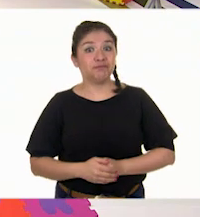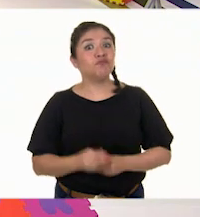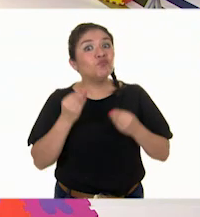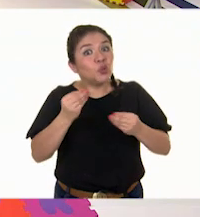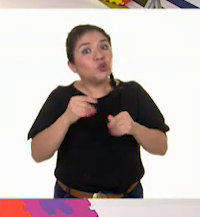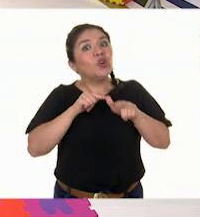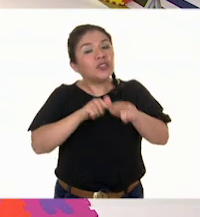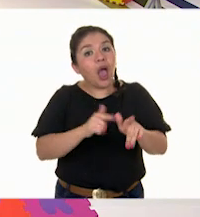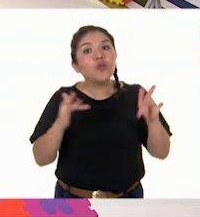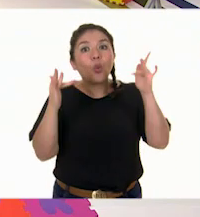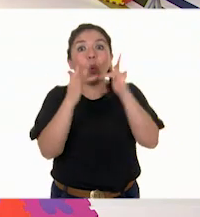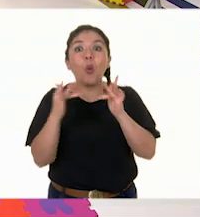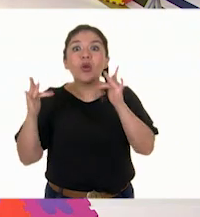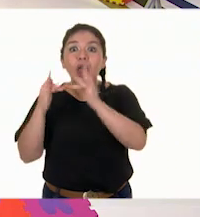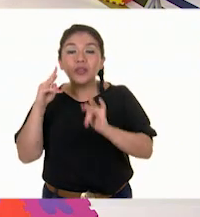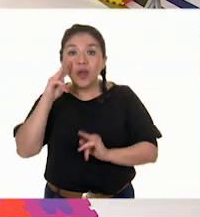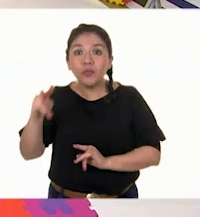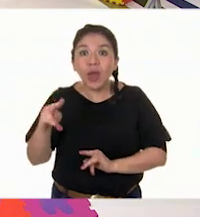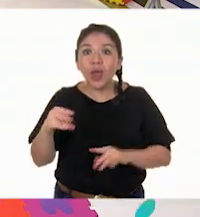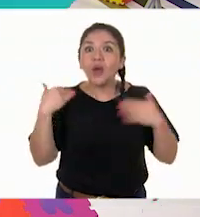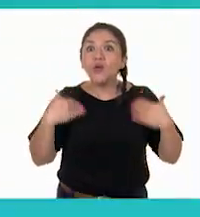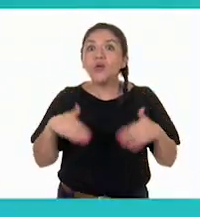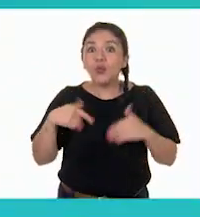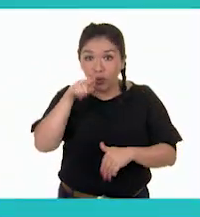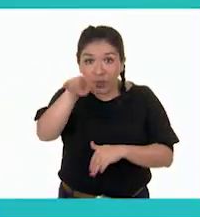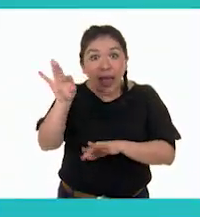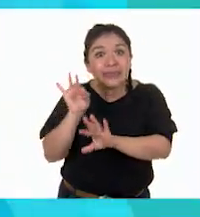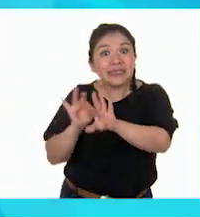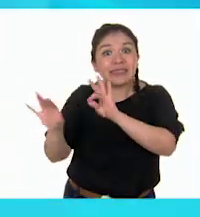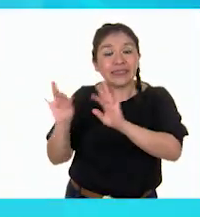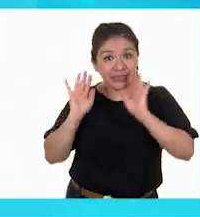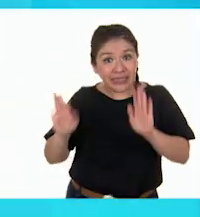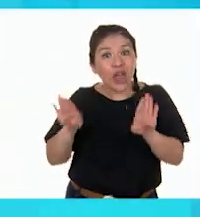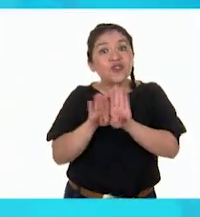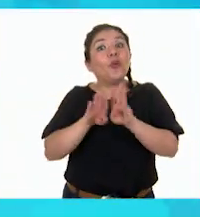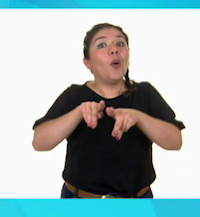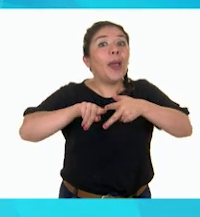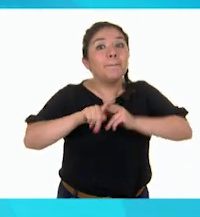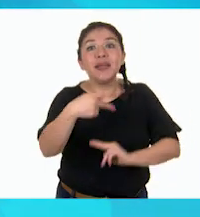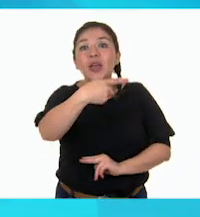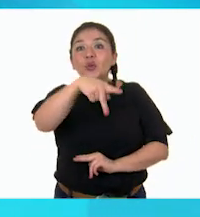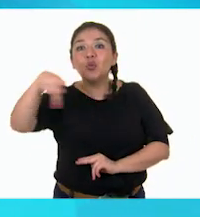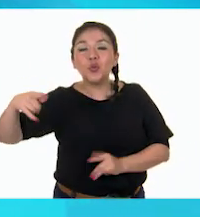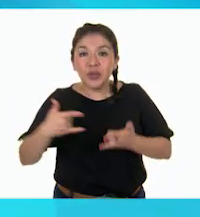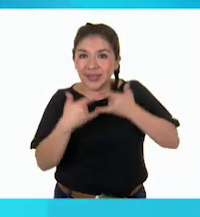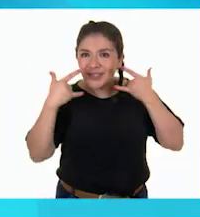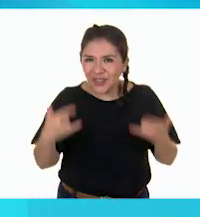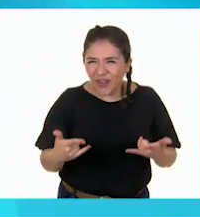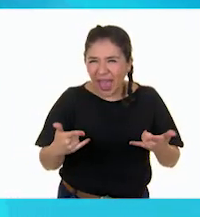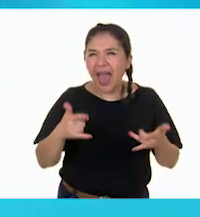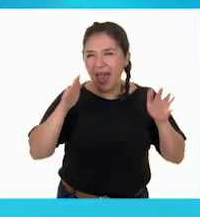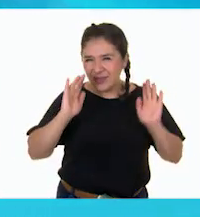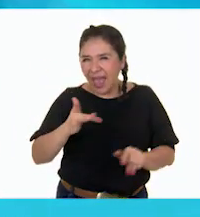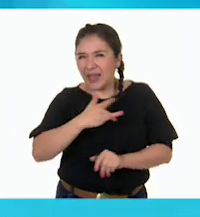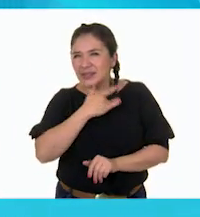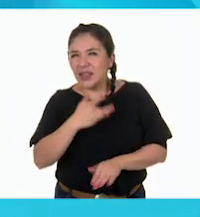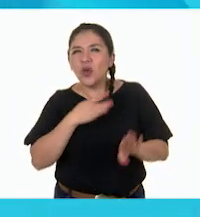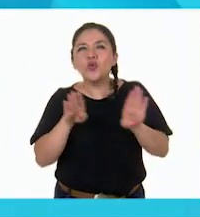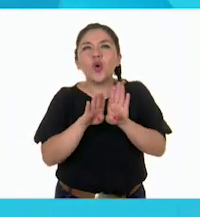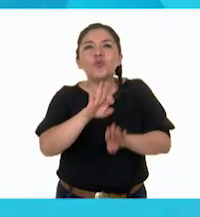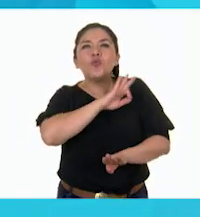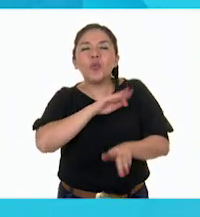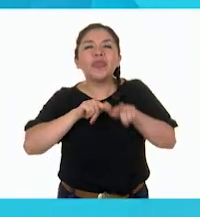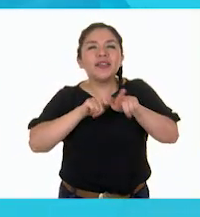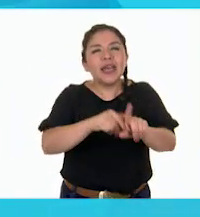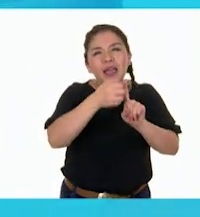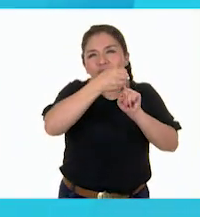ir contando, ¿ya vio? Tenemos muchos. Ustedes ya seleccionaron su frase inicial. Y tienen muchas frases para dar